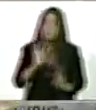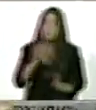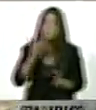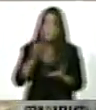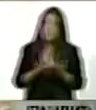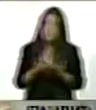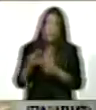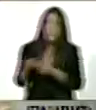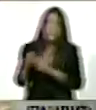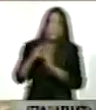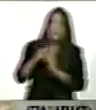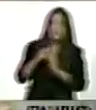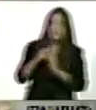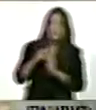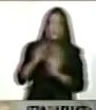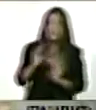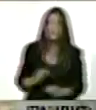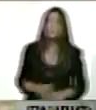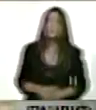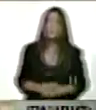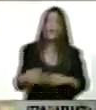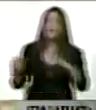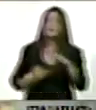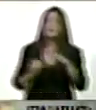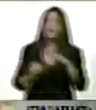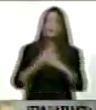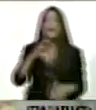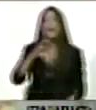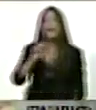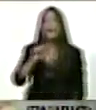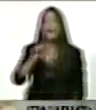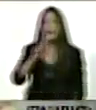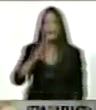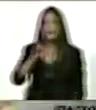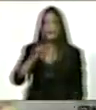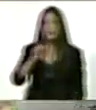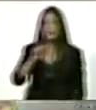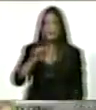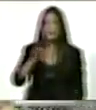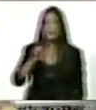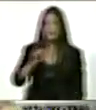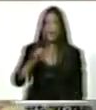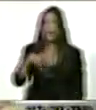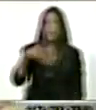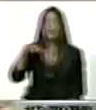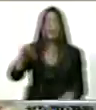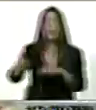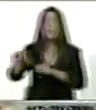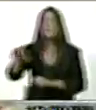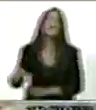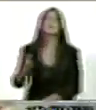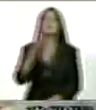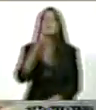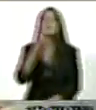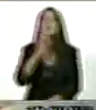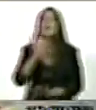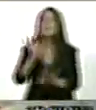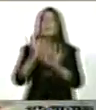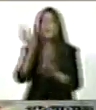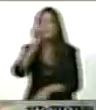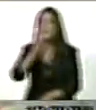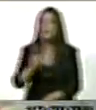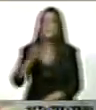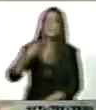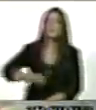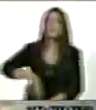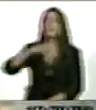un préstamo que realizaría la institución Cáritas a los efectos de adquirir medicinas para Venezuela. El presidente Maduro, en su